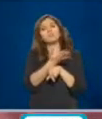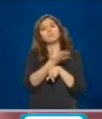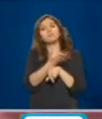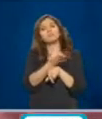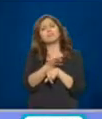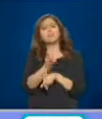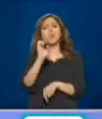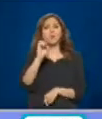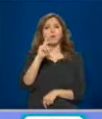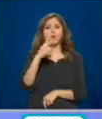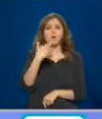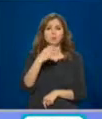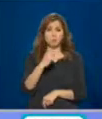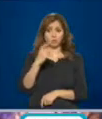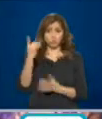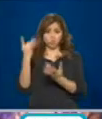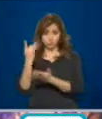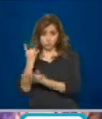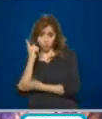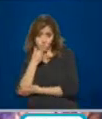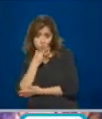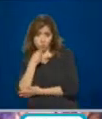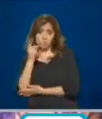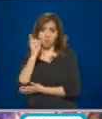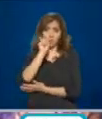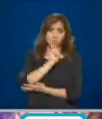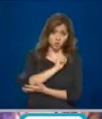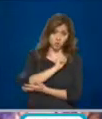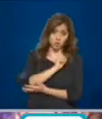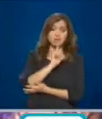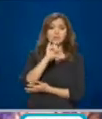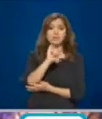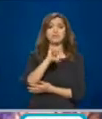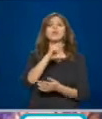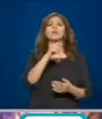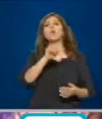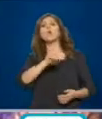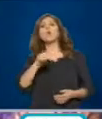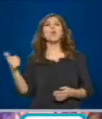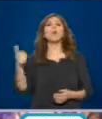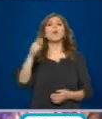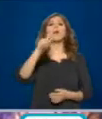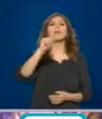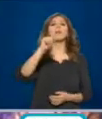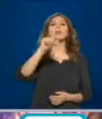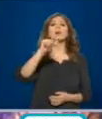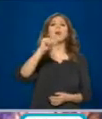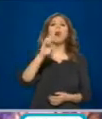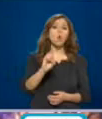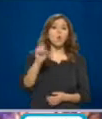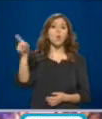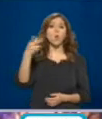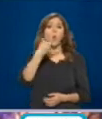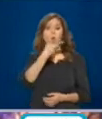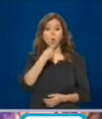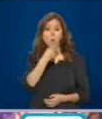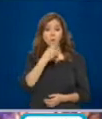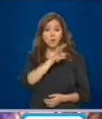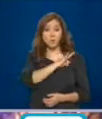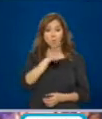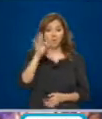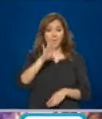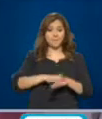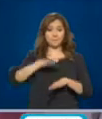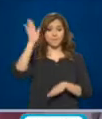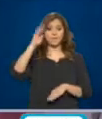para hombres como para mujeres. Para hombres y para mujeres. En el Tao, el hombre puede aprender a ser multiorgásmico, como